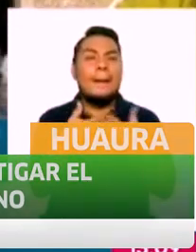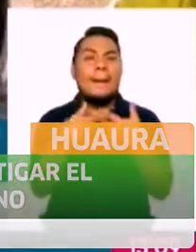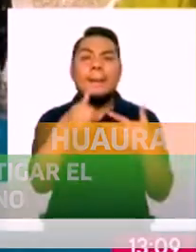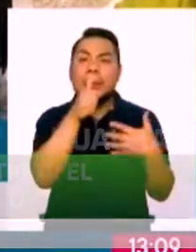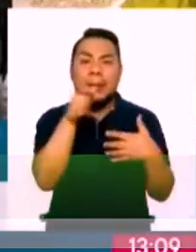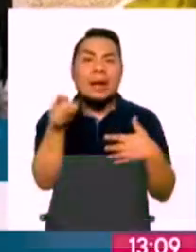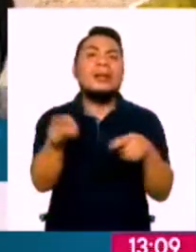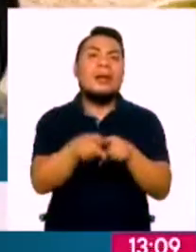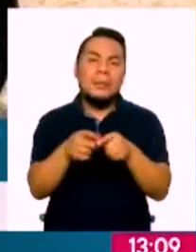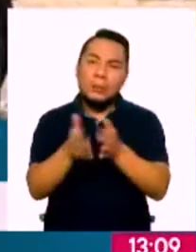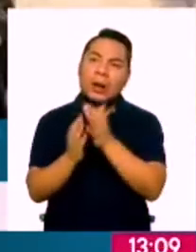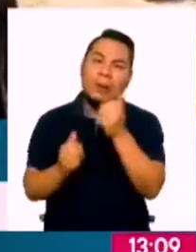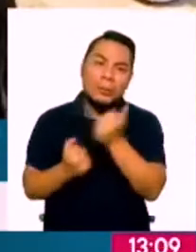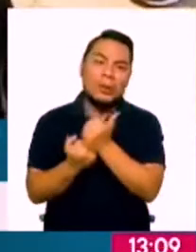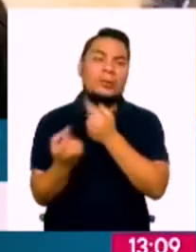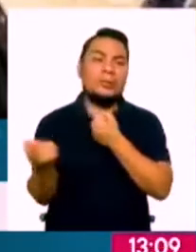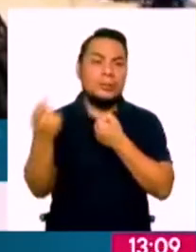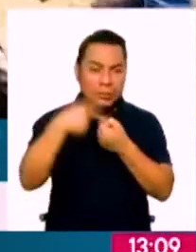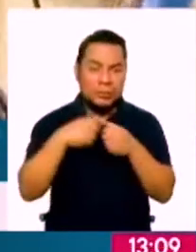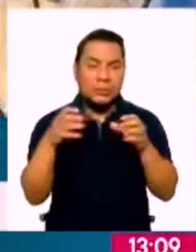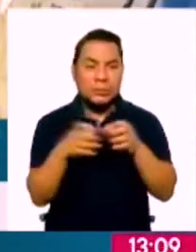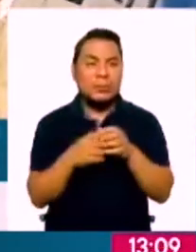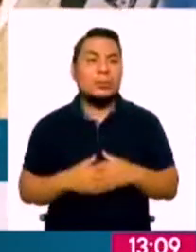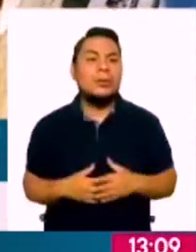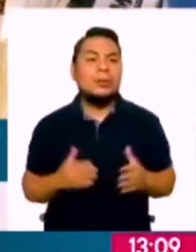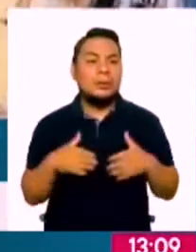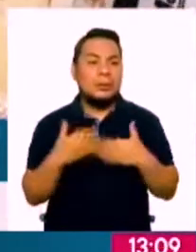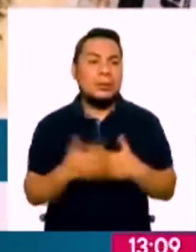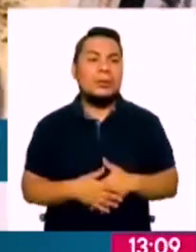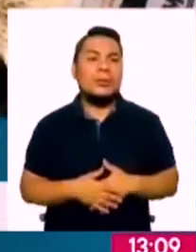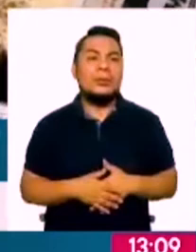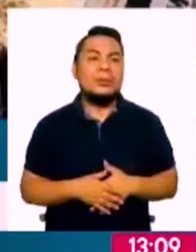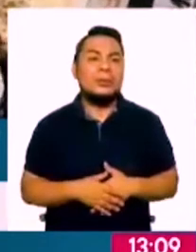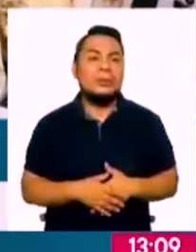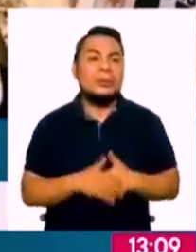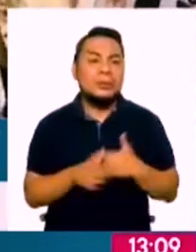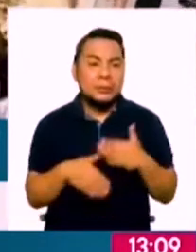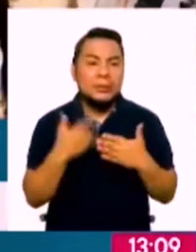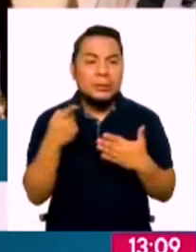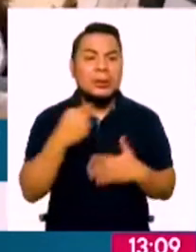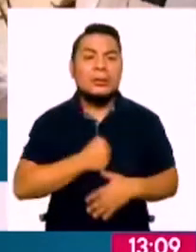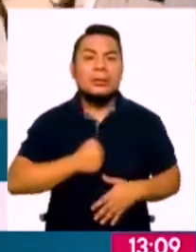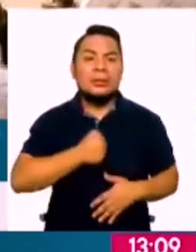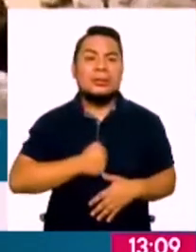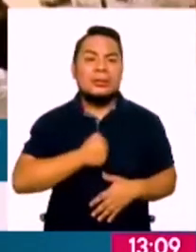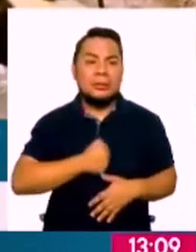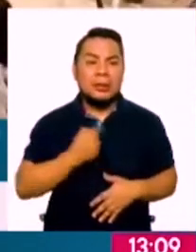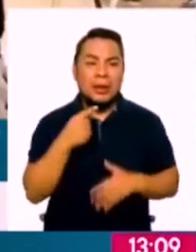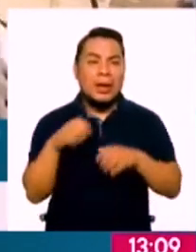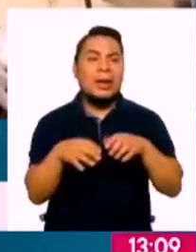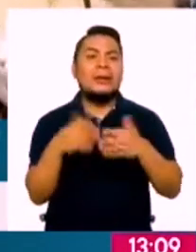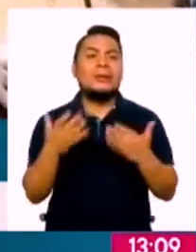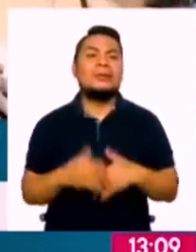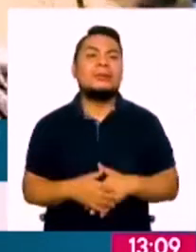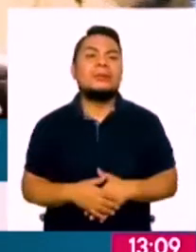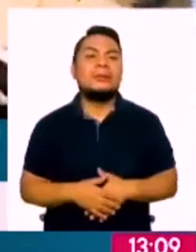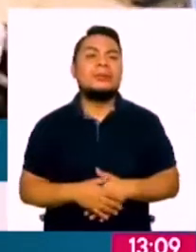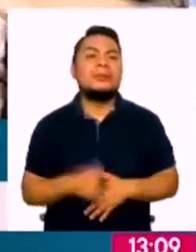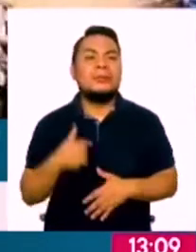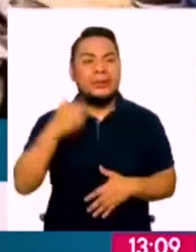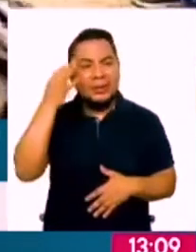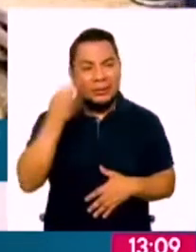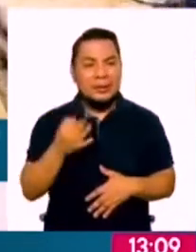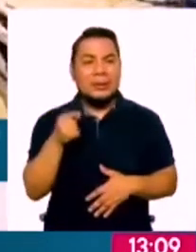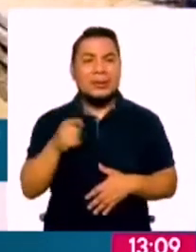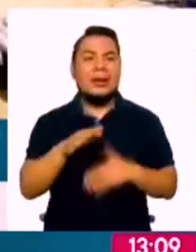que apoyarnos a fin de poder paliar o defender la situación crítica, lamentable que está sucediendo. Y yo creo que